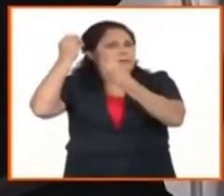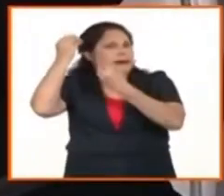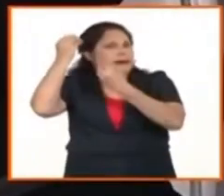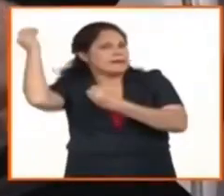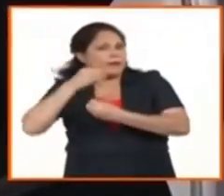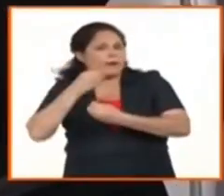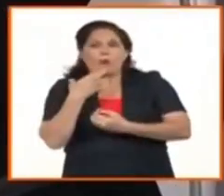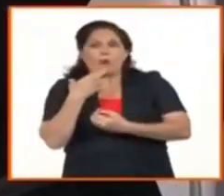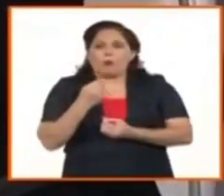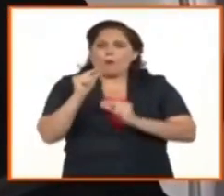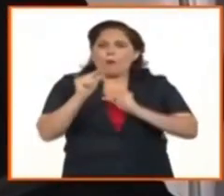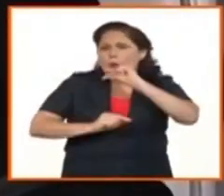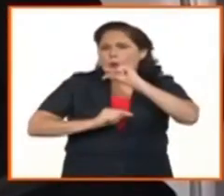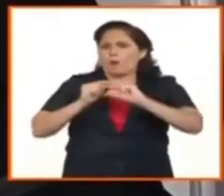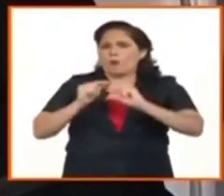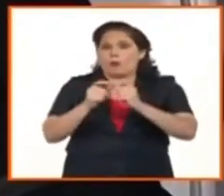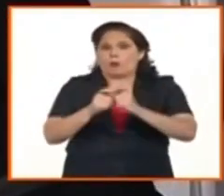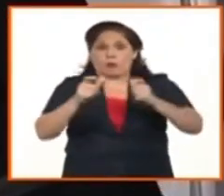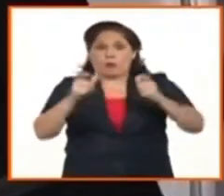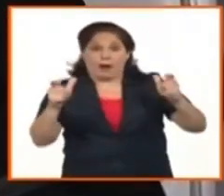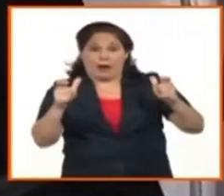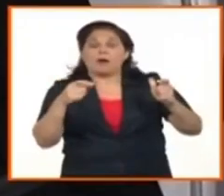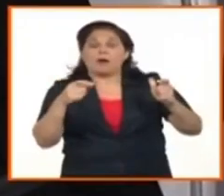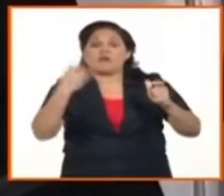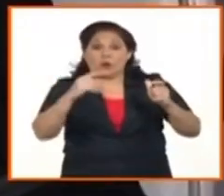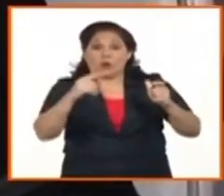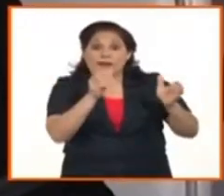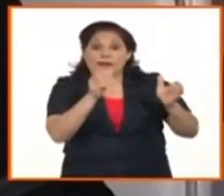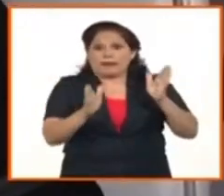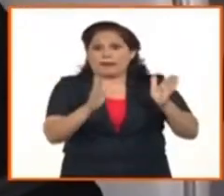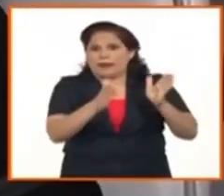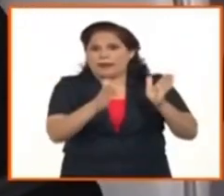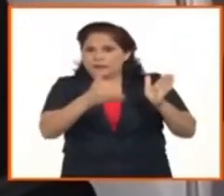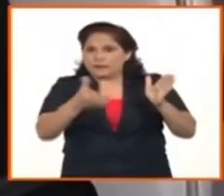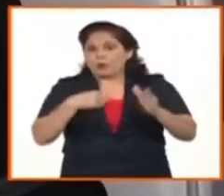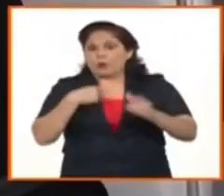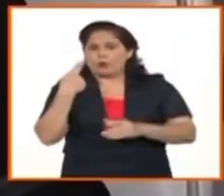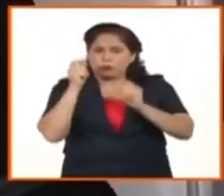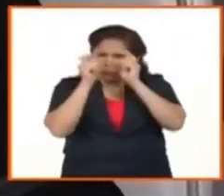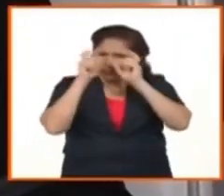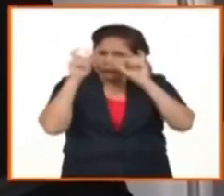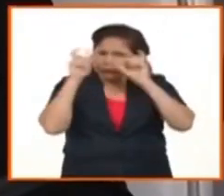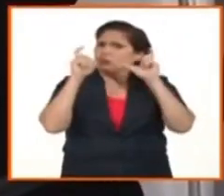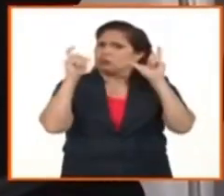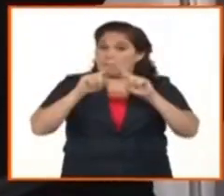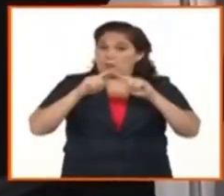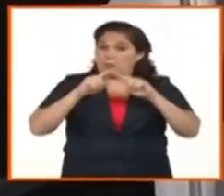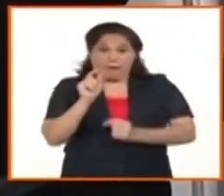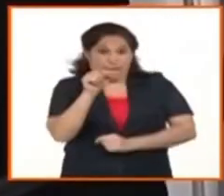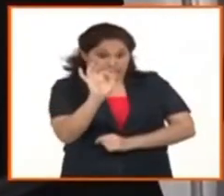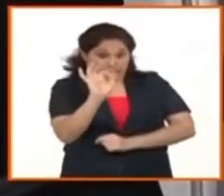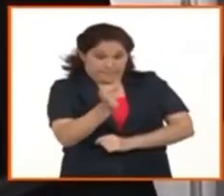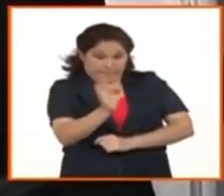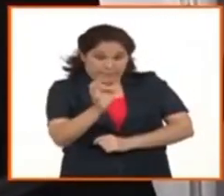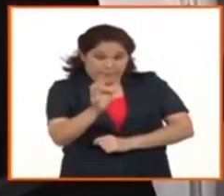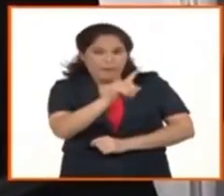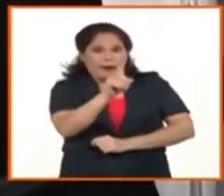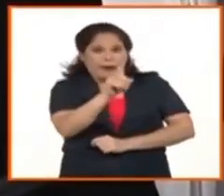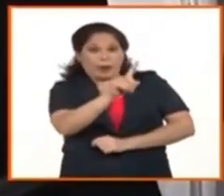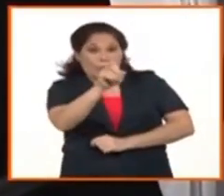tendencia en esta materia y por ejemplo a nosotros llamaba mucho la atención que en la encuesta